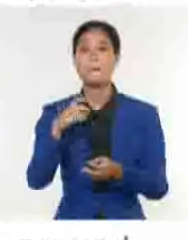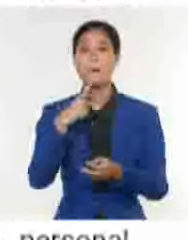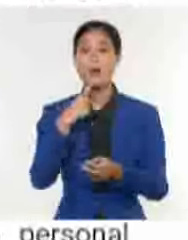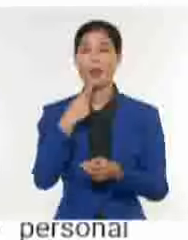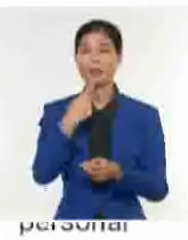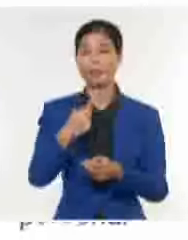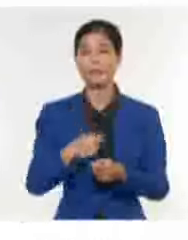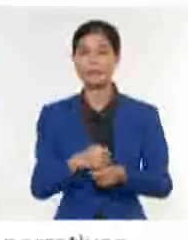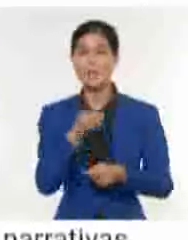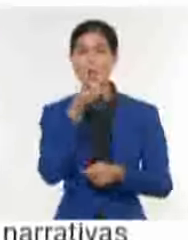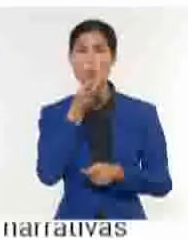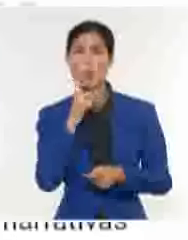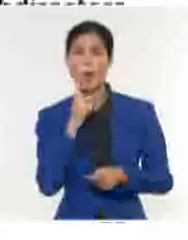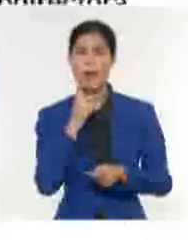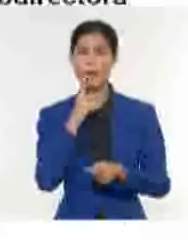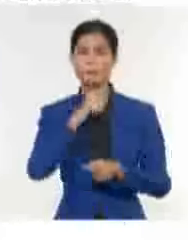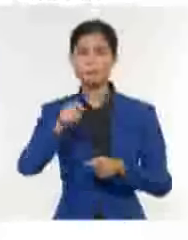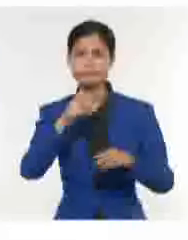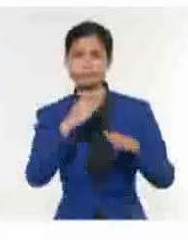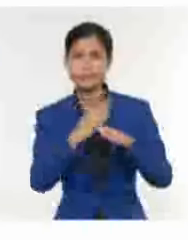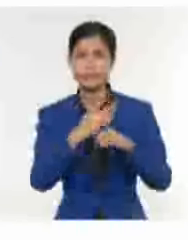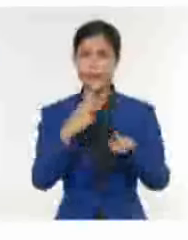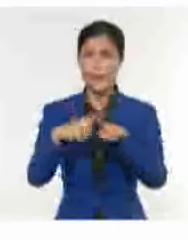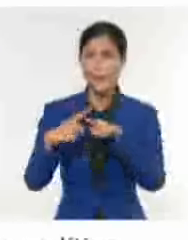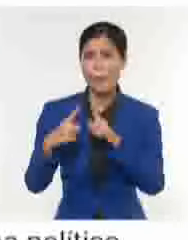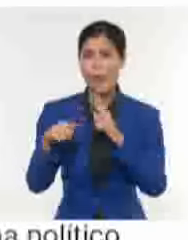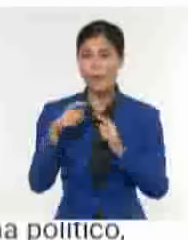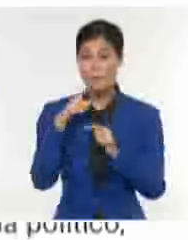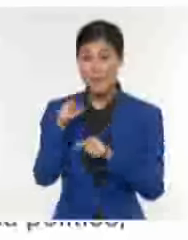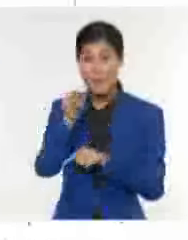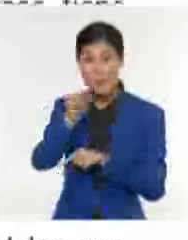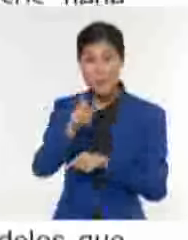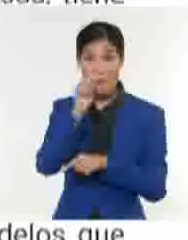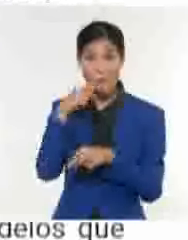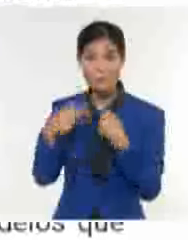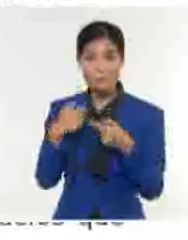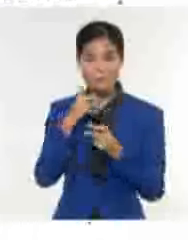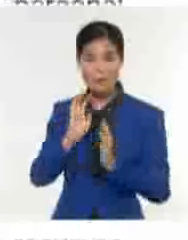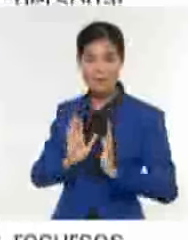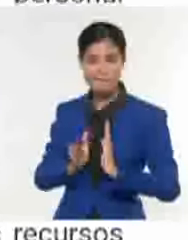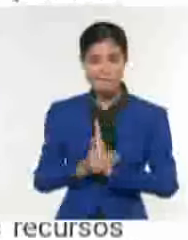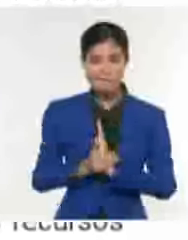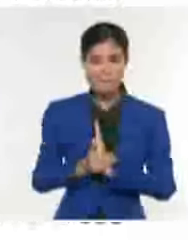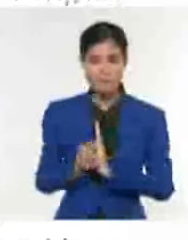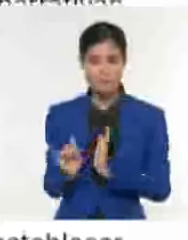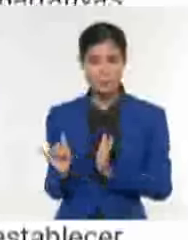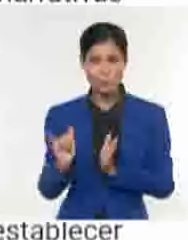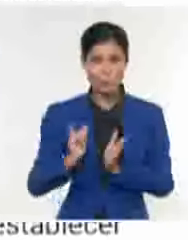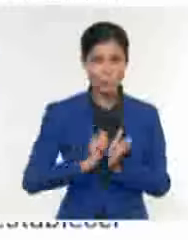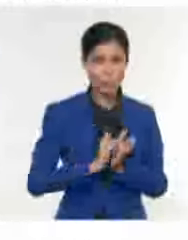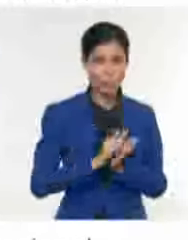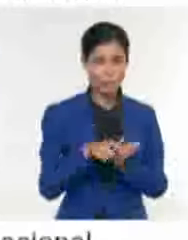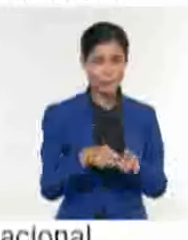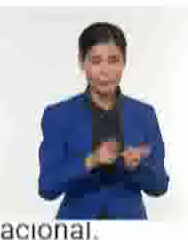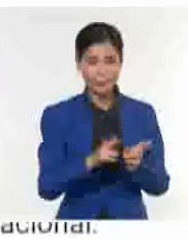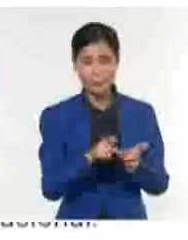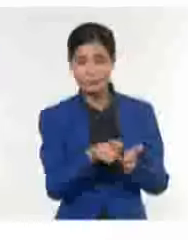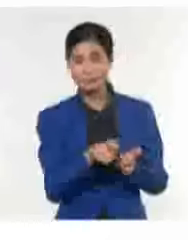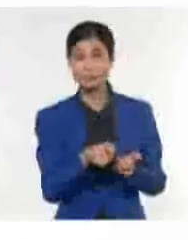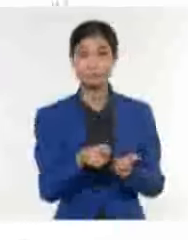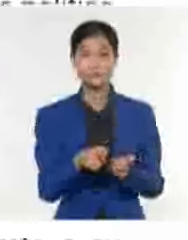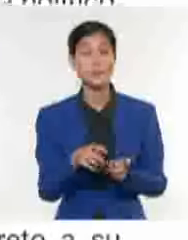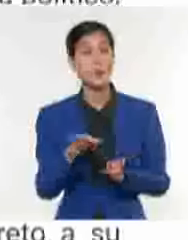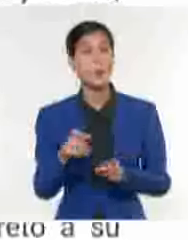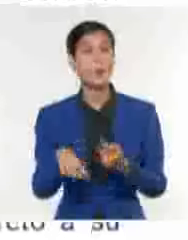además recomiendan no venir porque corren supuestos riesgos epidemiológicos o se convertirán en cómplices de una